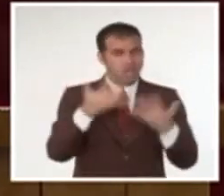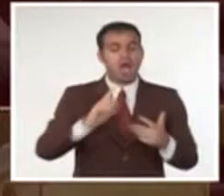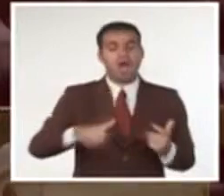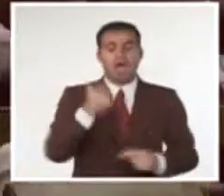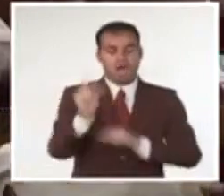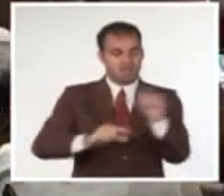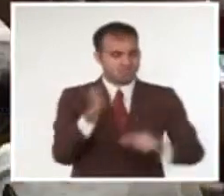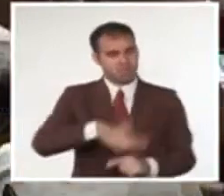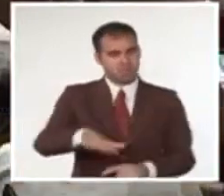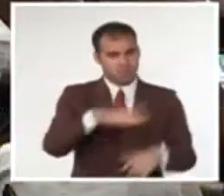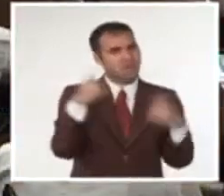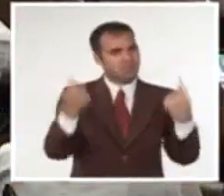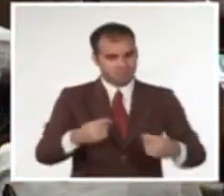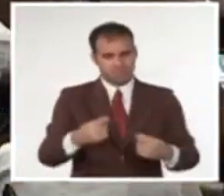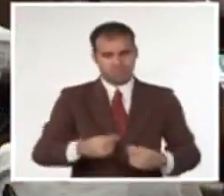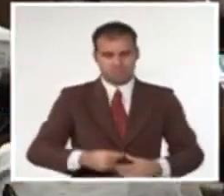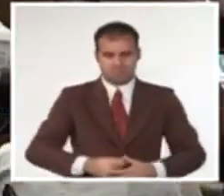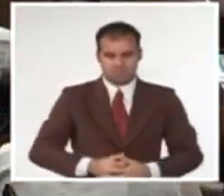artistas.